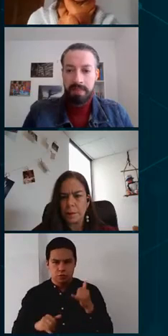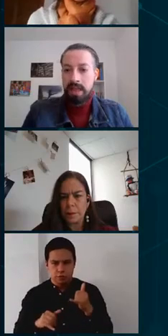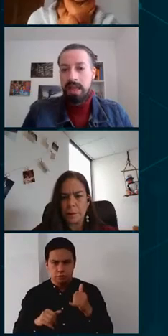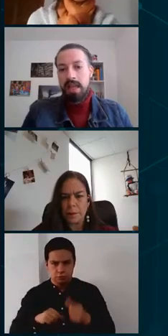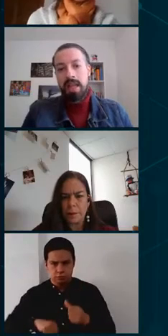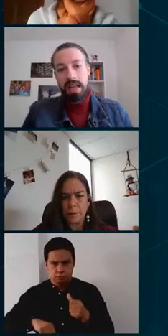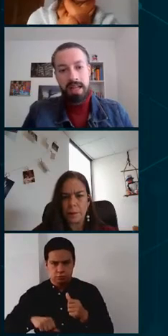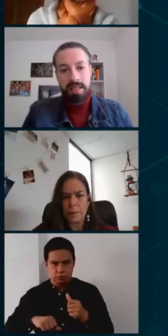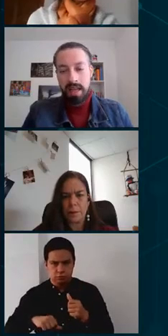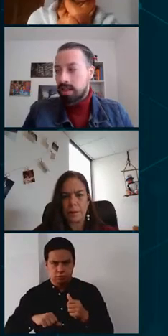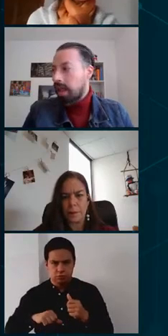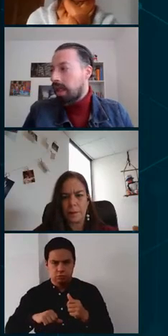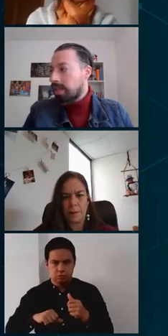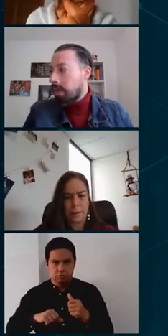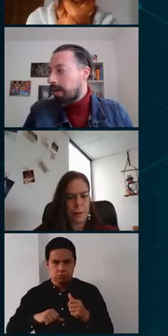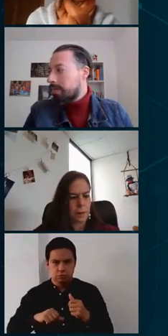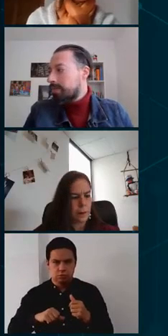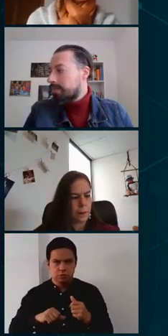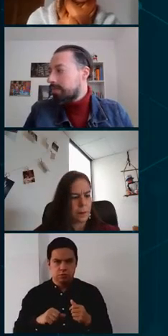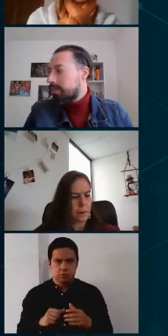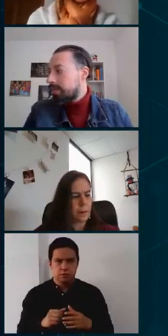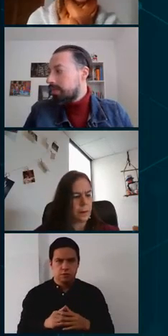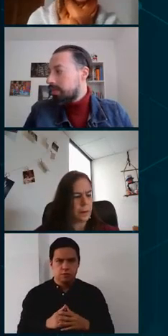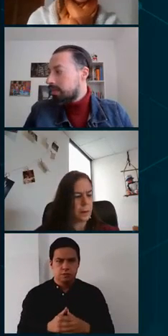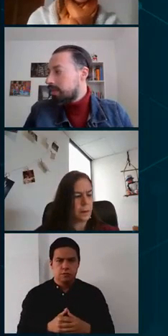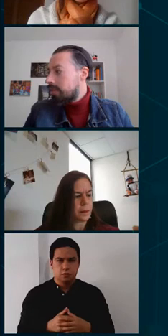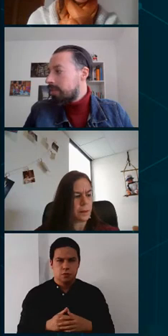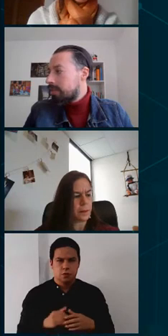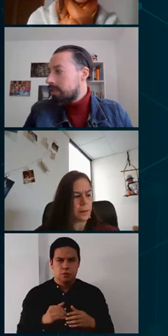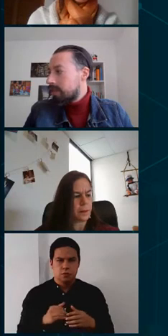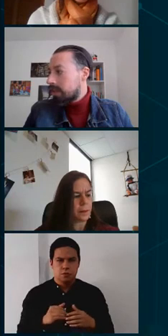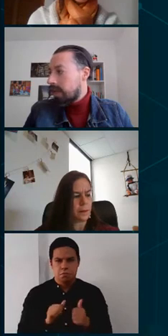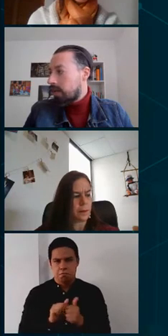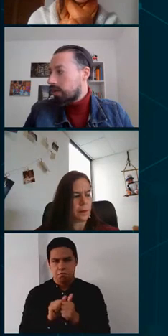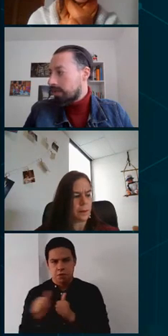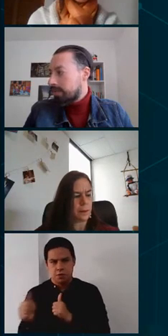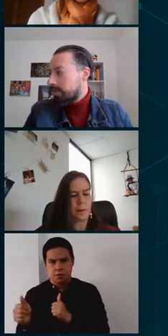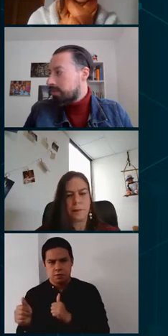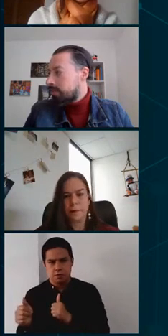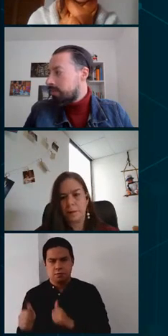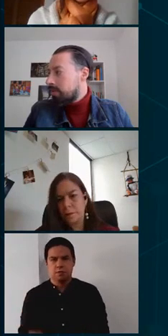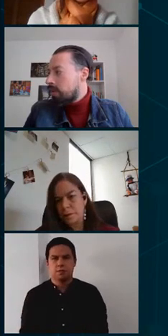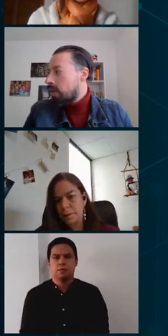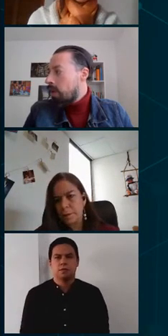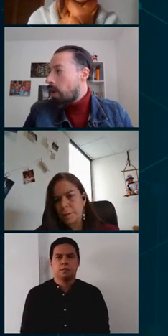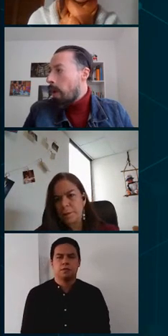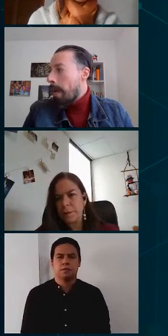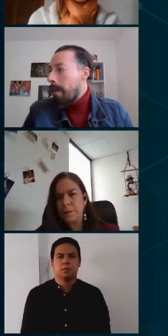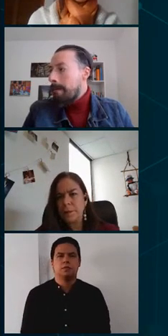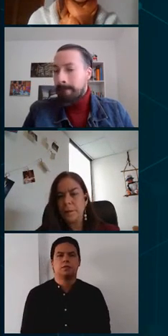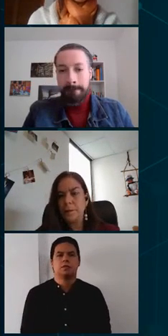Sí, en la mientras siguiente etapa, te escribimos eso. claro que sí.